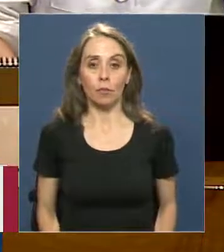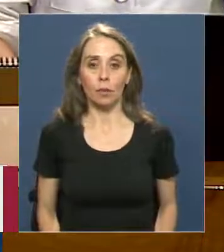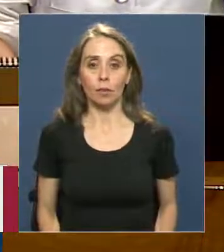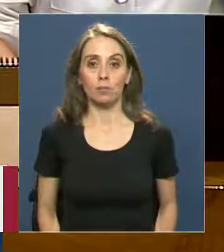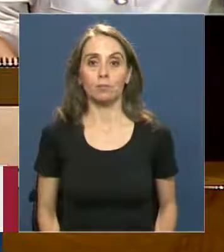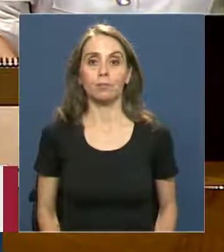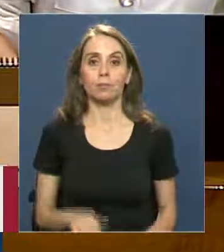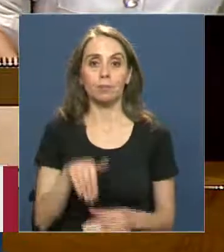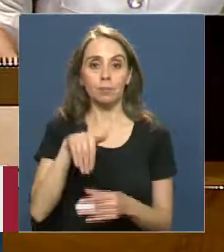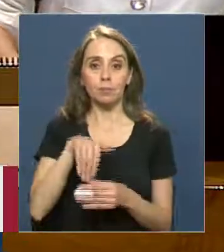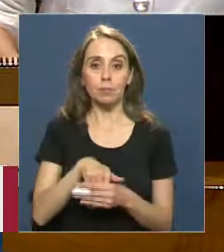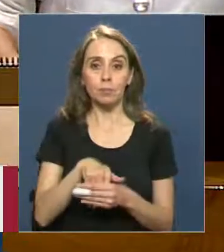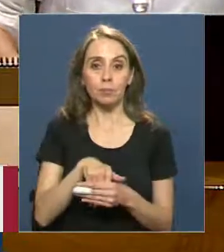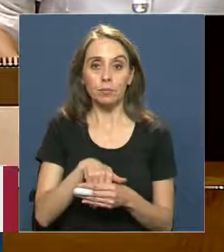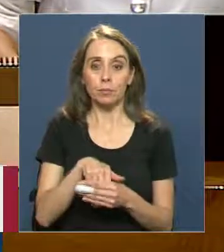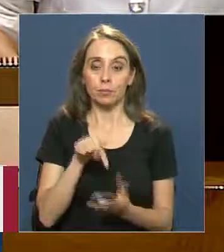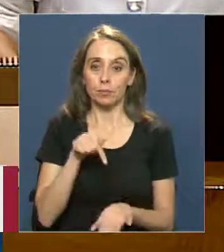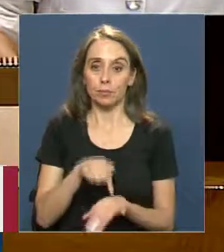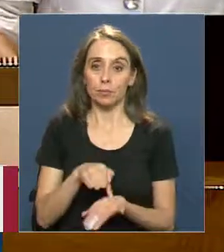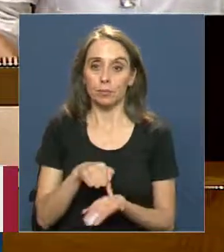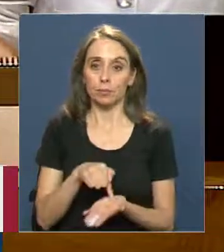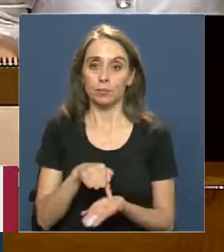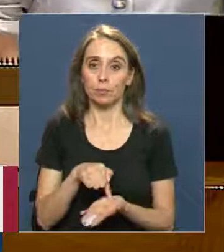En votación.